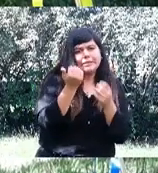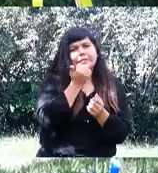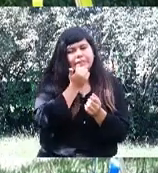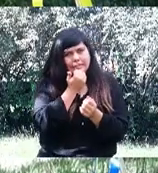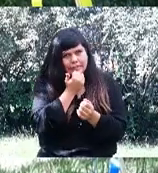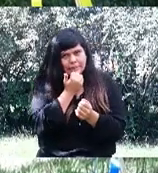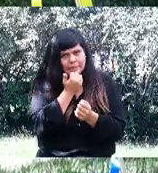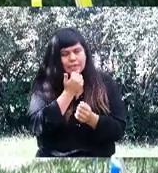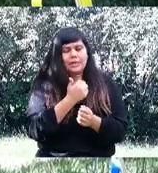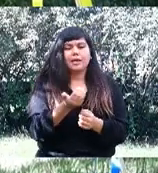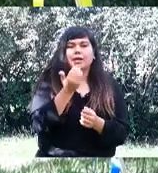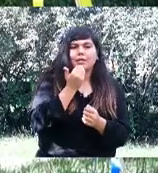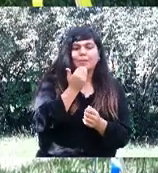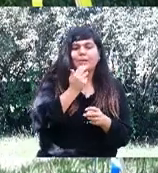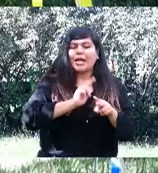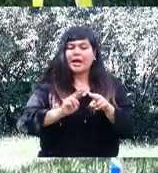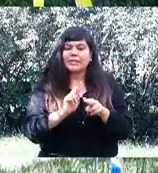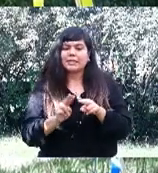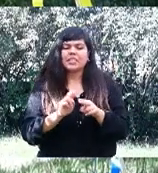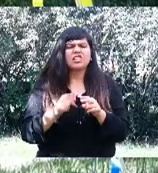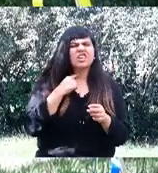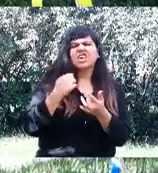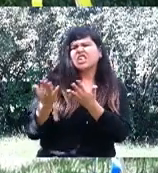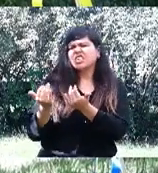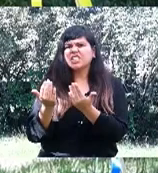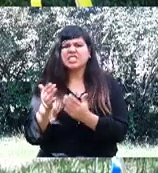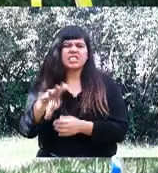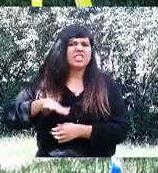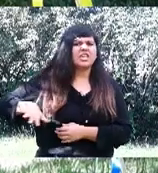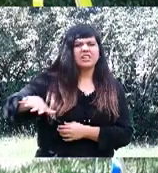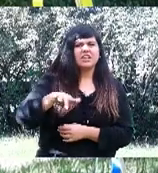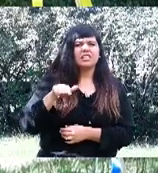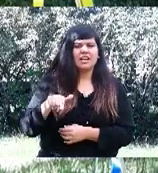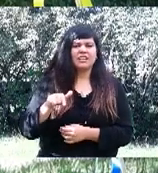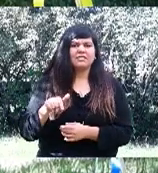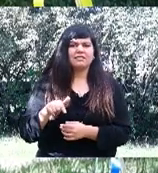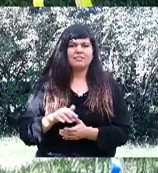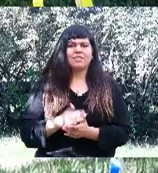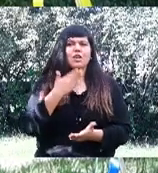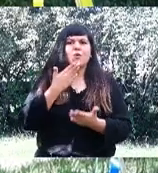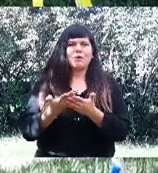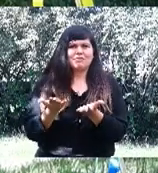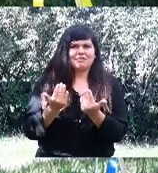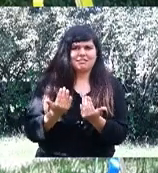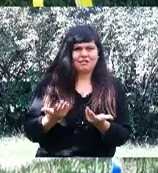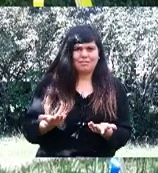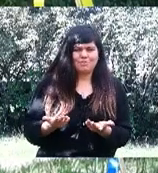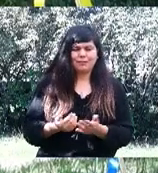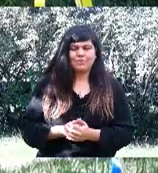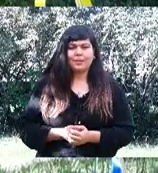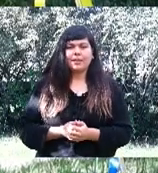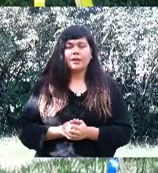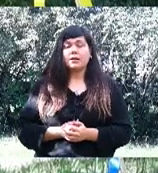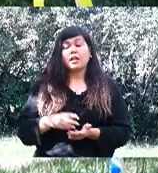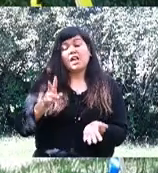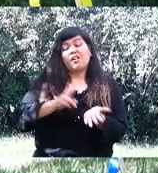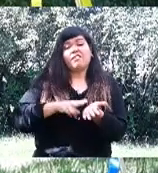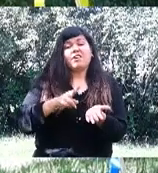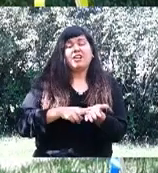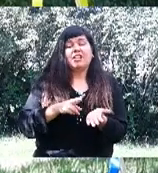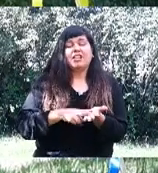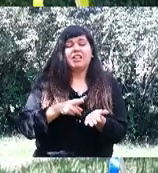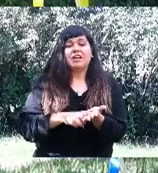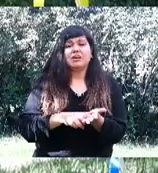ir el ir haciendo lo que necesitamos en la medida de lo que que lo necesitamos entonces bueno si bien es cierto de alguna